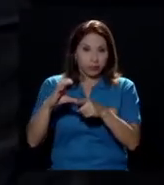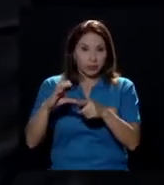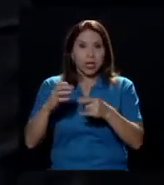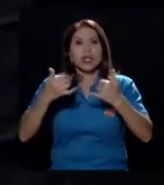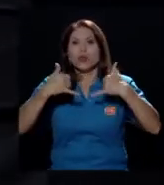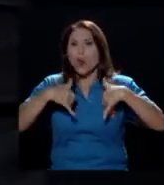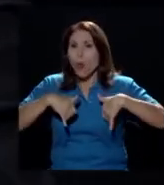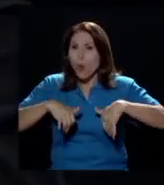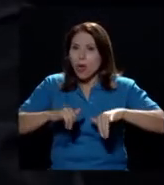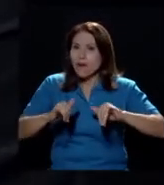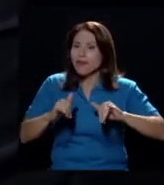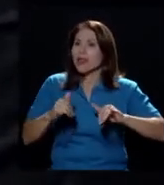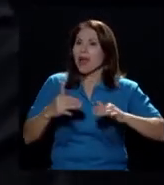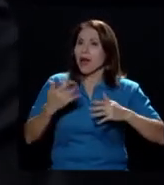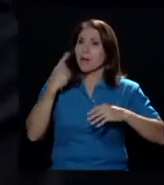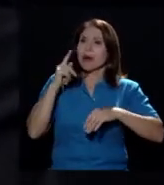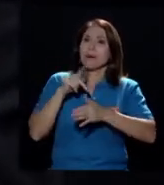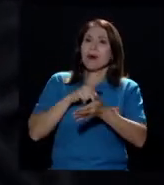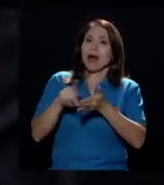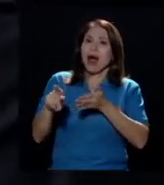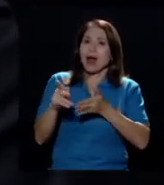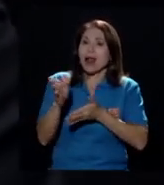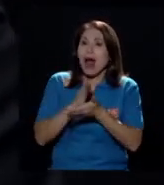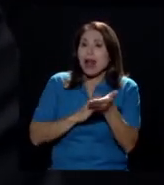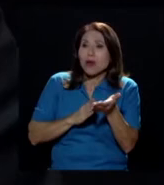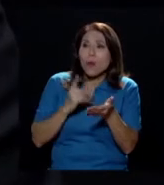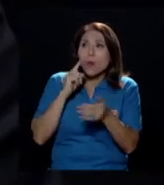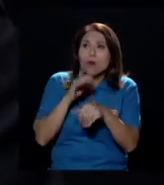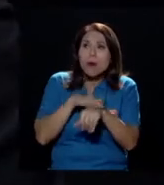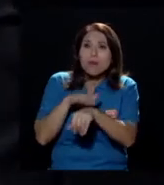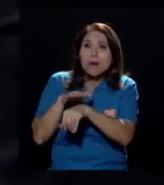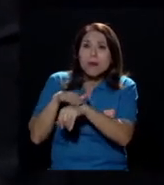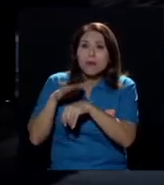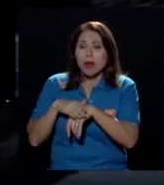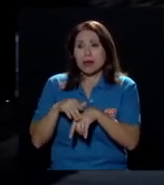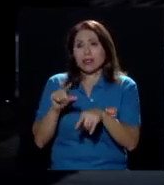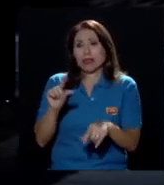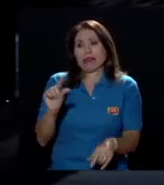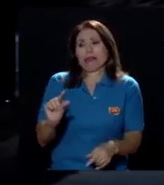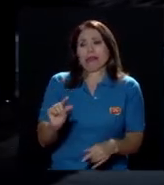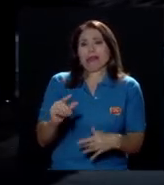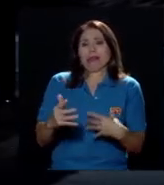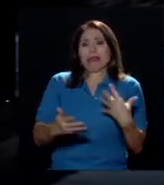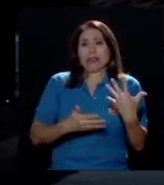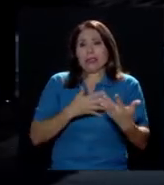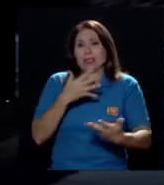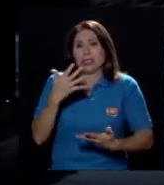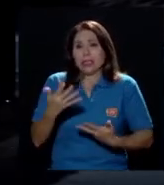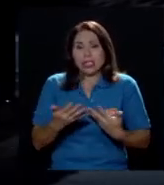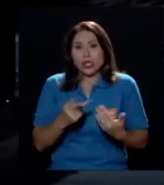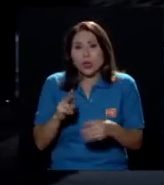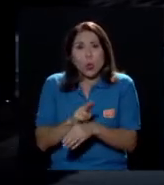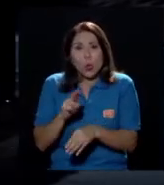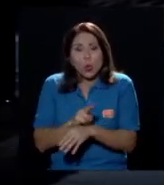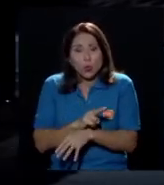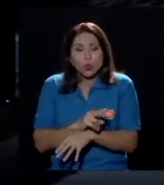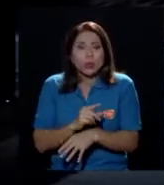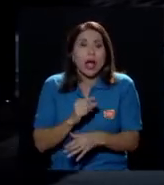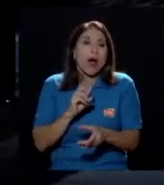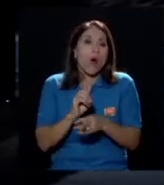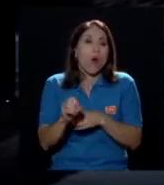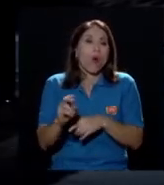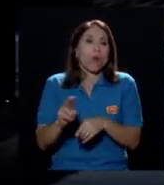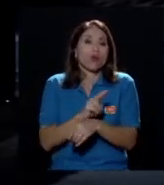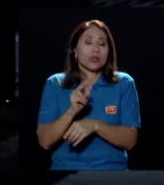barbaridad, y no es esto por Fonatel, que no ejecuta nada o muy poco de todo el dinero que tiene para eliminar la